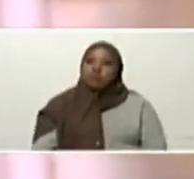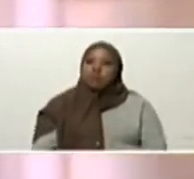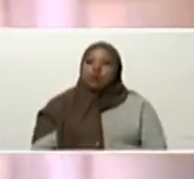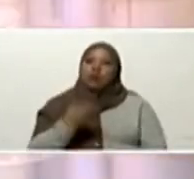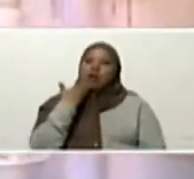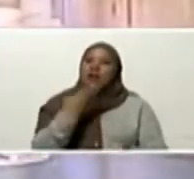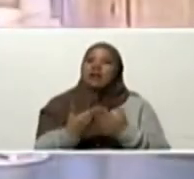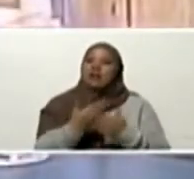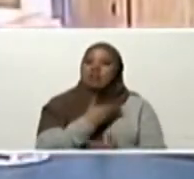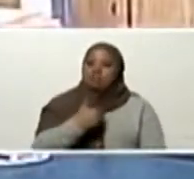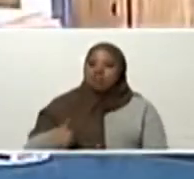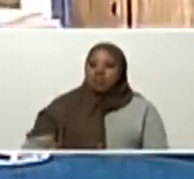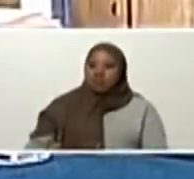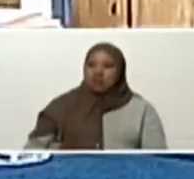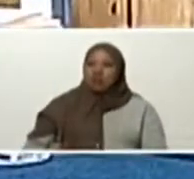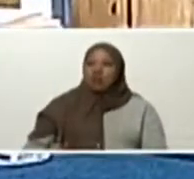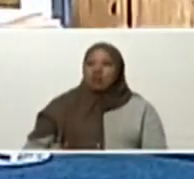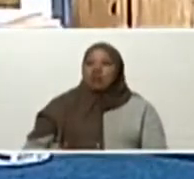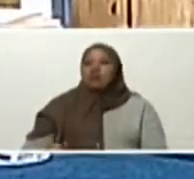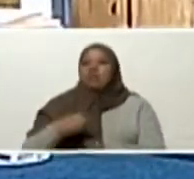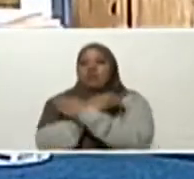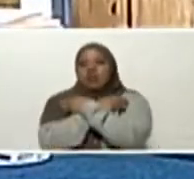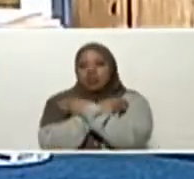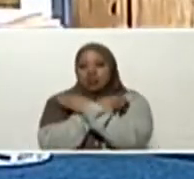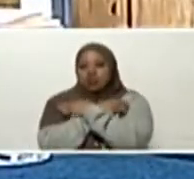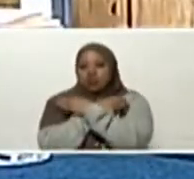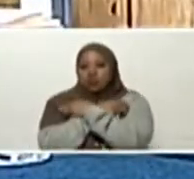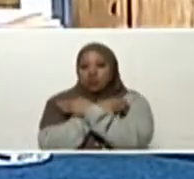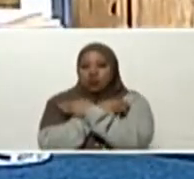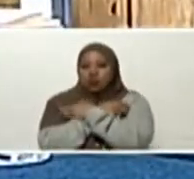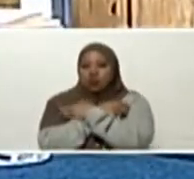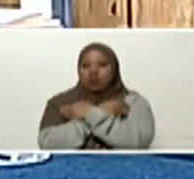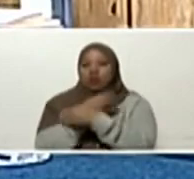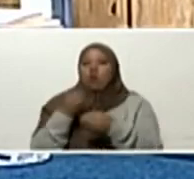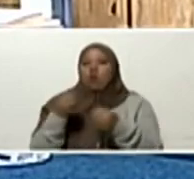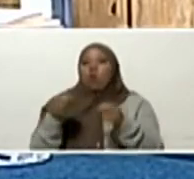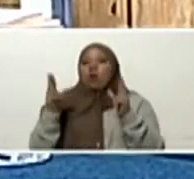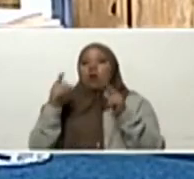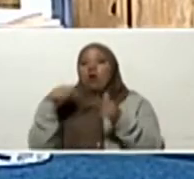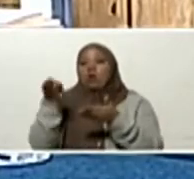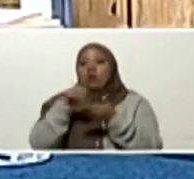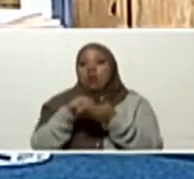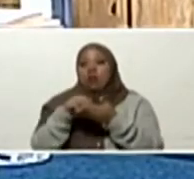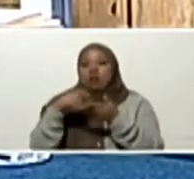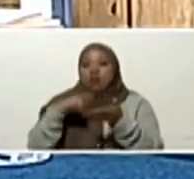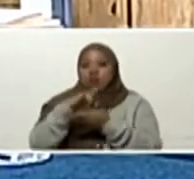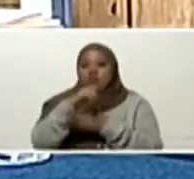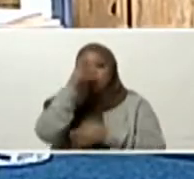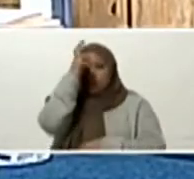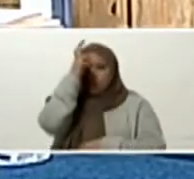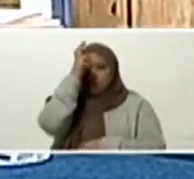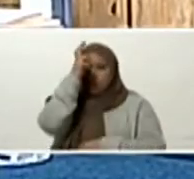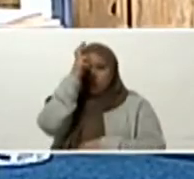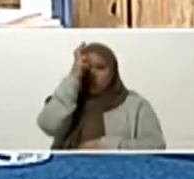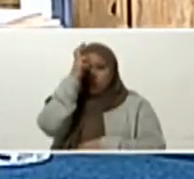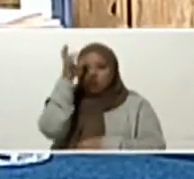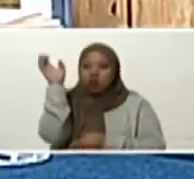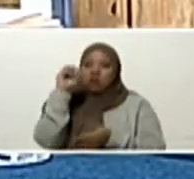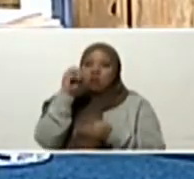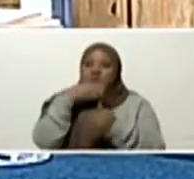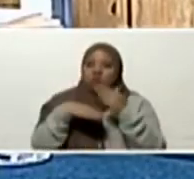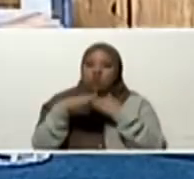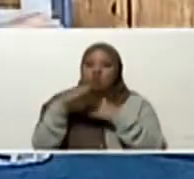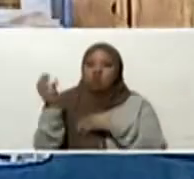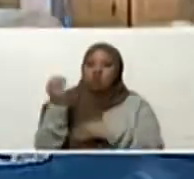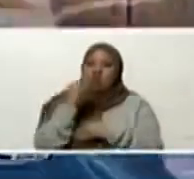Gracias, presidente, por la oportunidad. Felicitaciones por su gira, por una vez más devolvernos la confianza, por